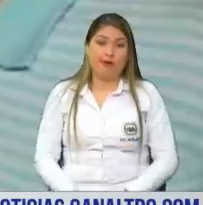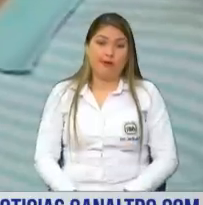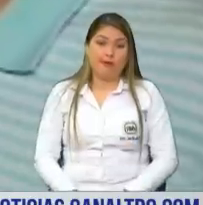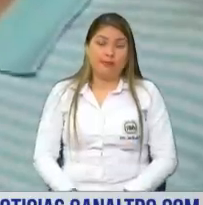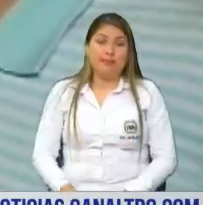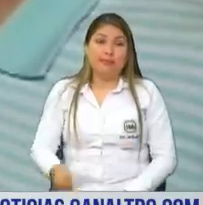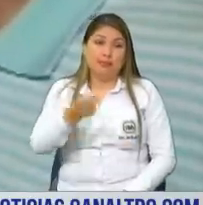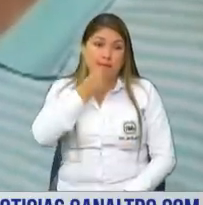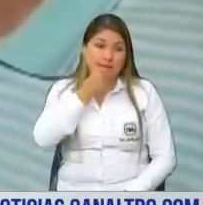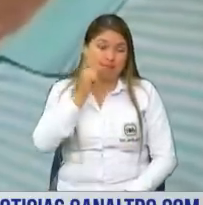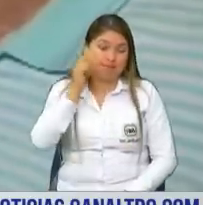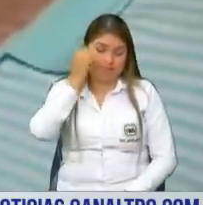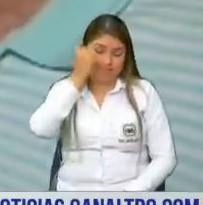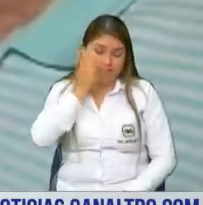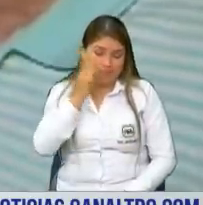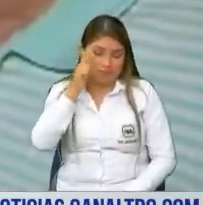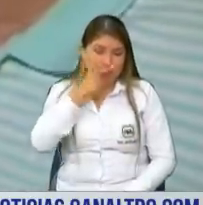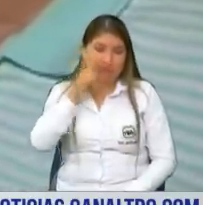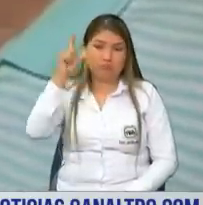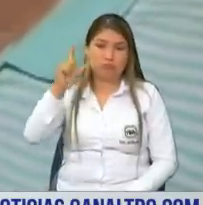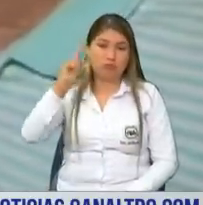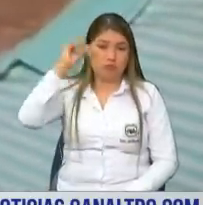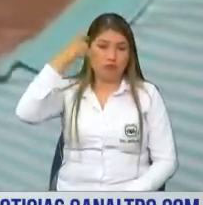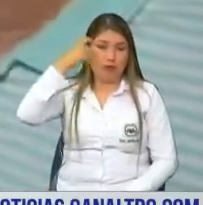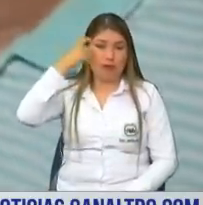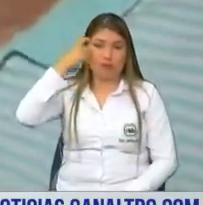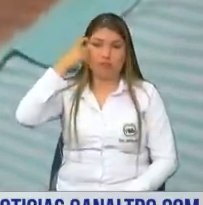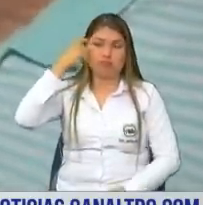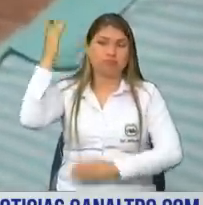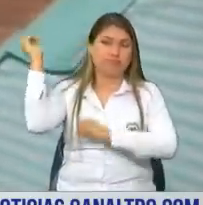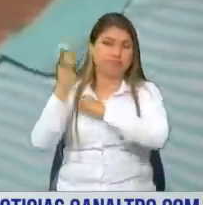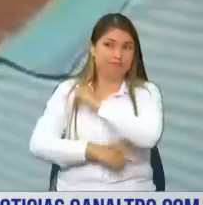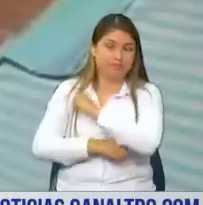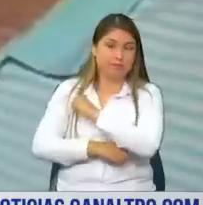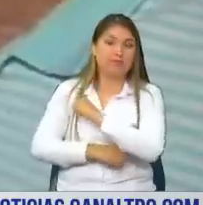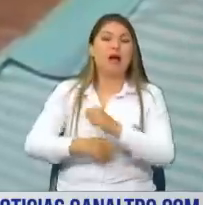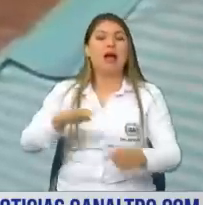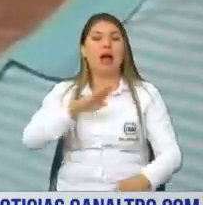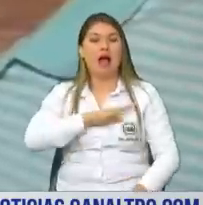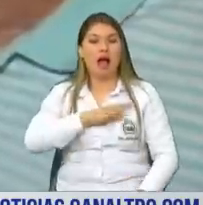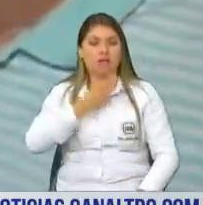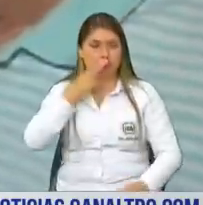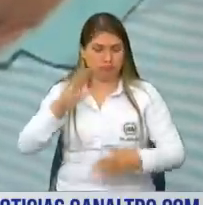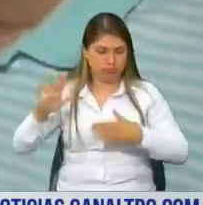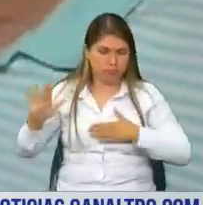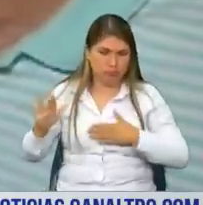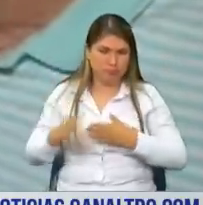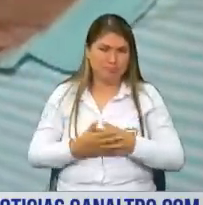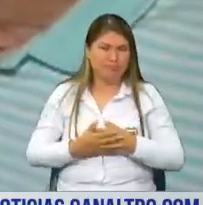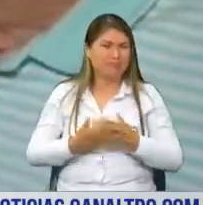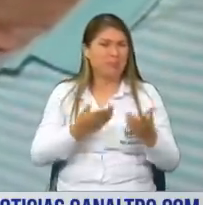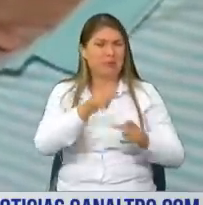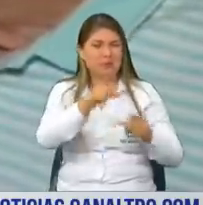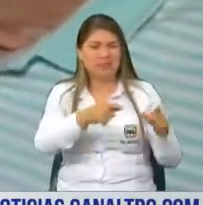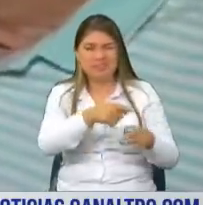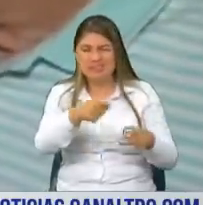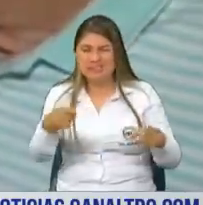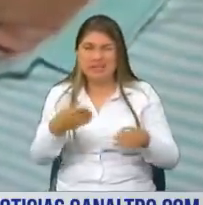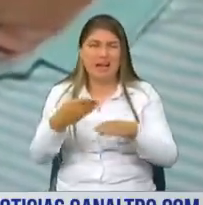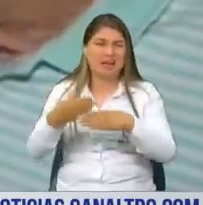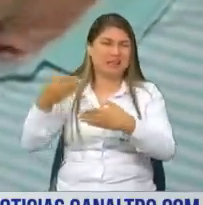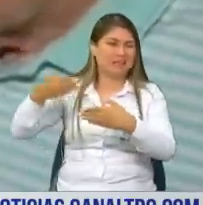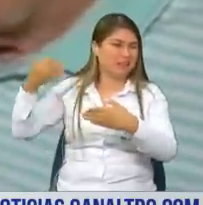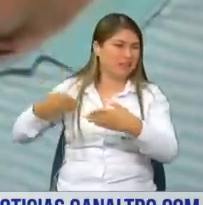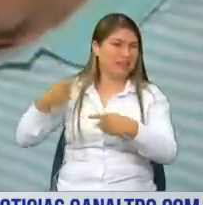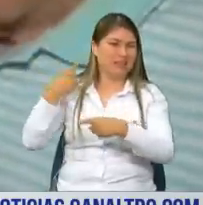y la noticia triste de un gobernador suspendido un alcalde comprometido muchos dirigentes anteriores